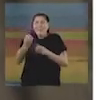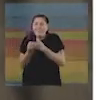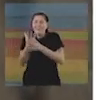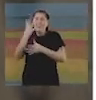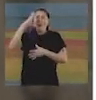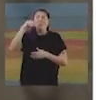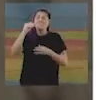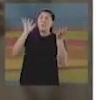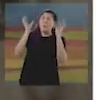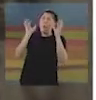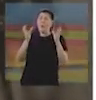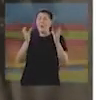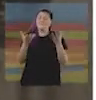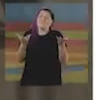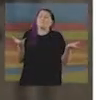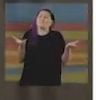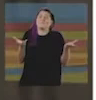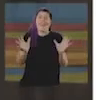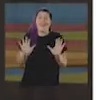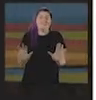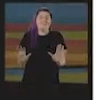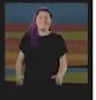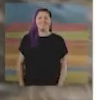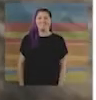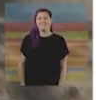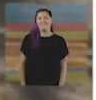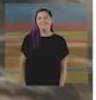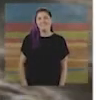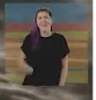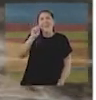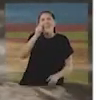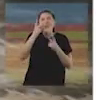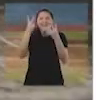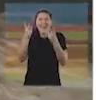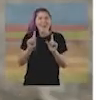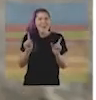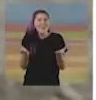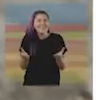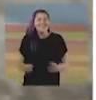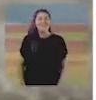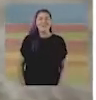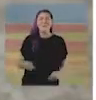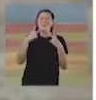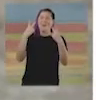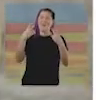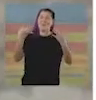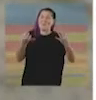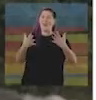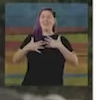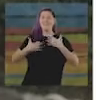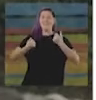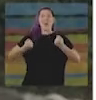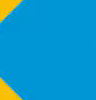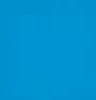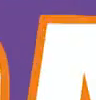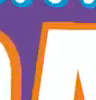Esteban Avilés, le agradecemos mucho este contacto con Puntal AM, que tenga una buena jornada. Gracias, Fernanda, hasta luego.